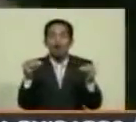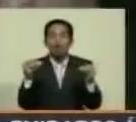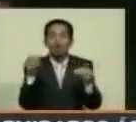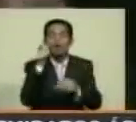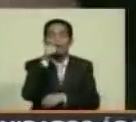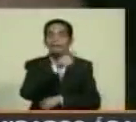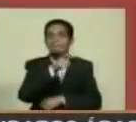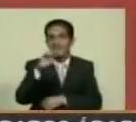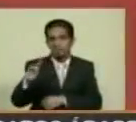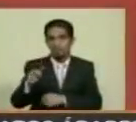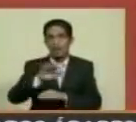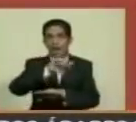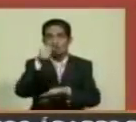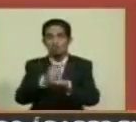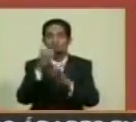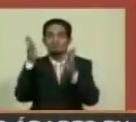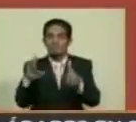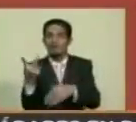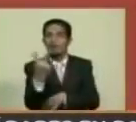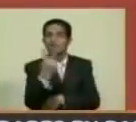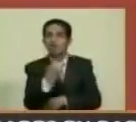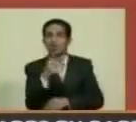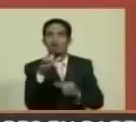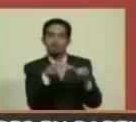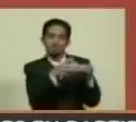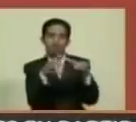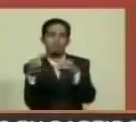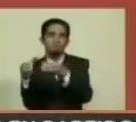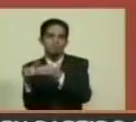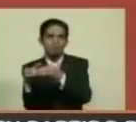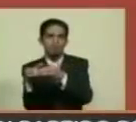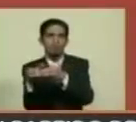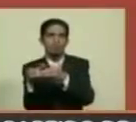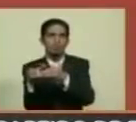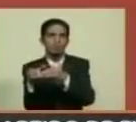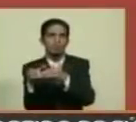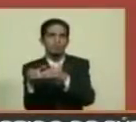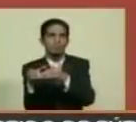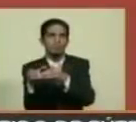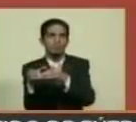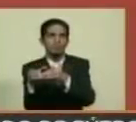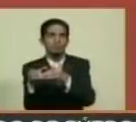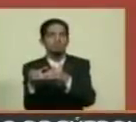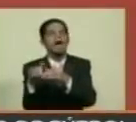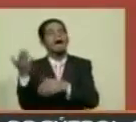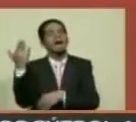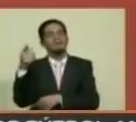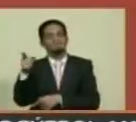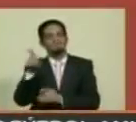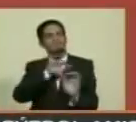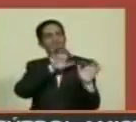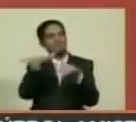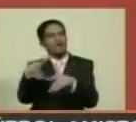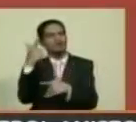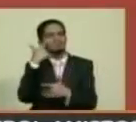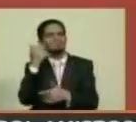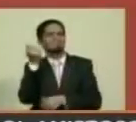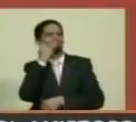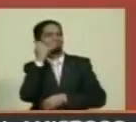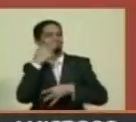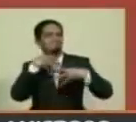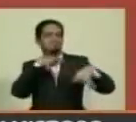autores materiales de los dos grupos operativos del magnicidio en grado de frustración participaron en las guarimbas